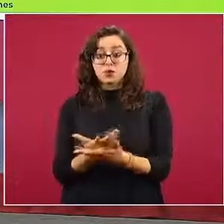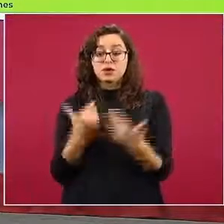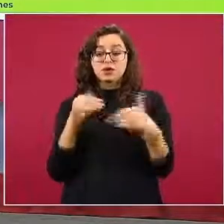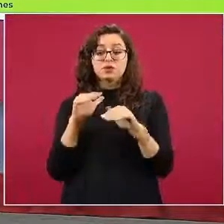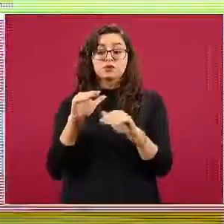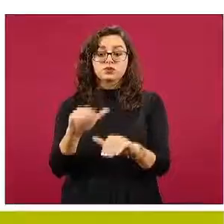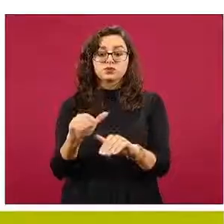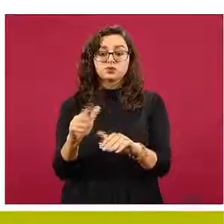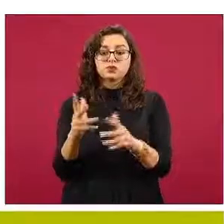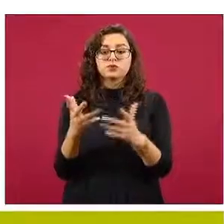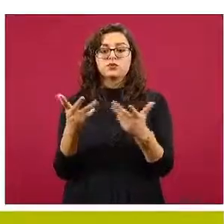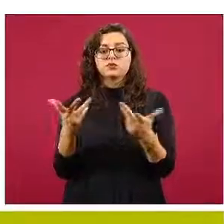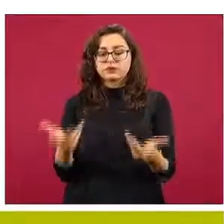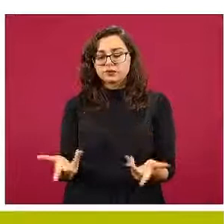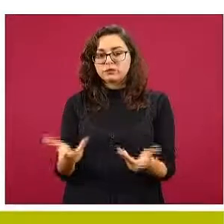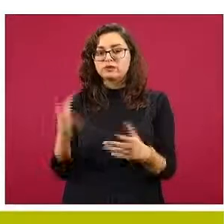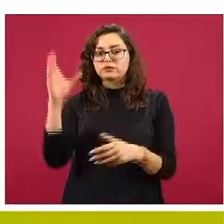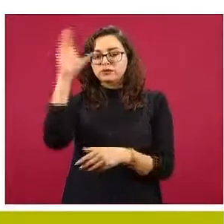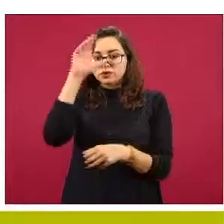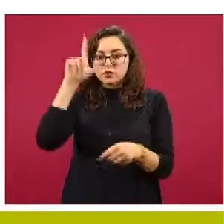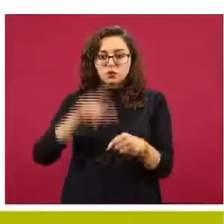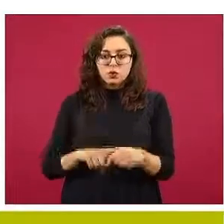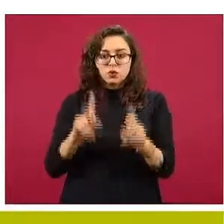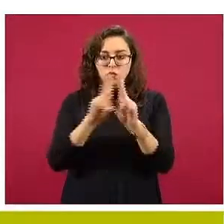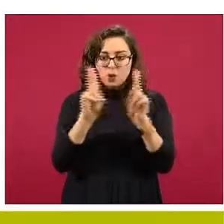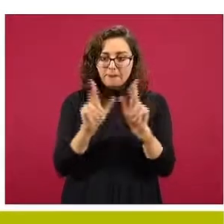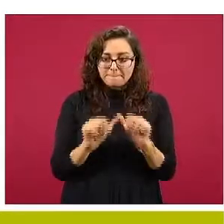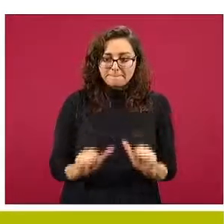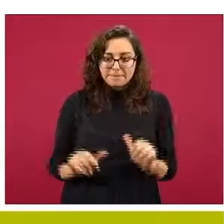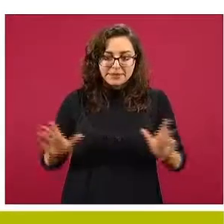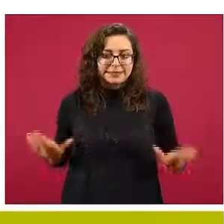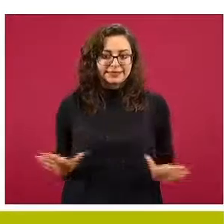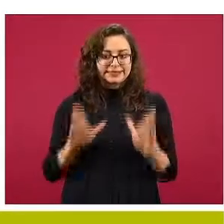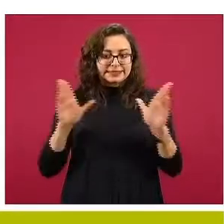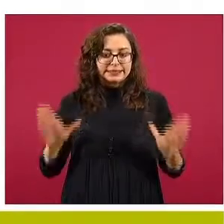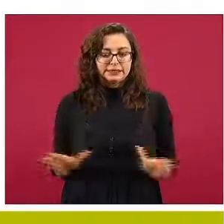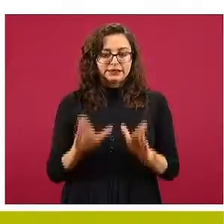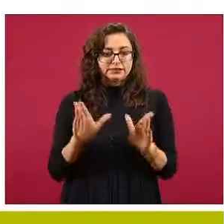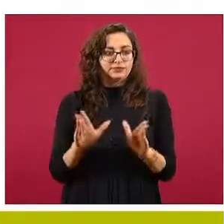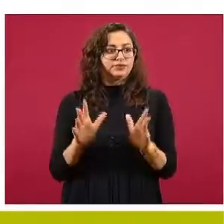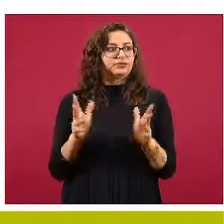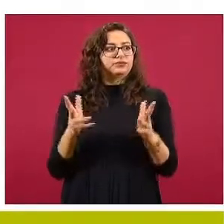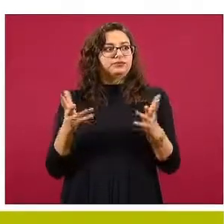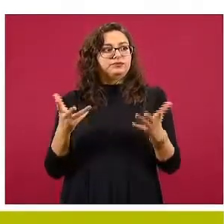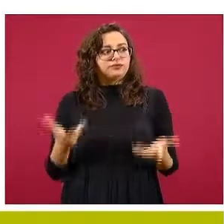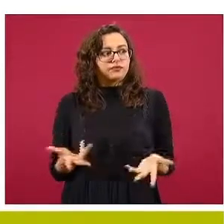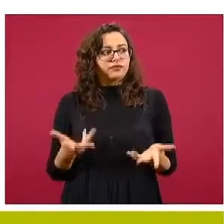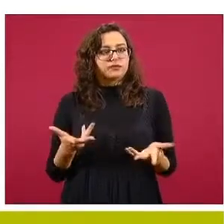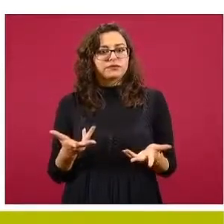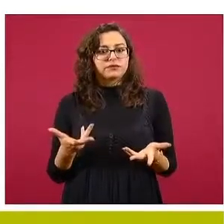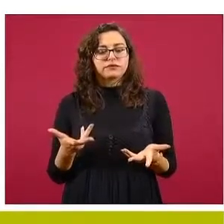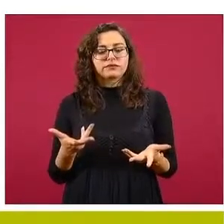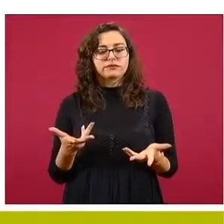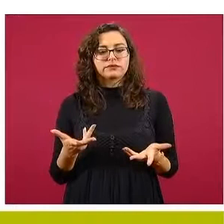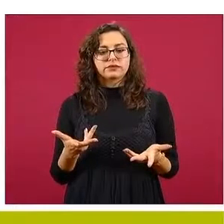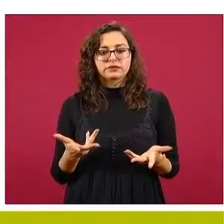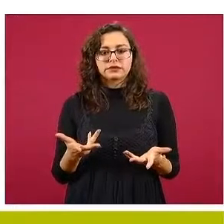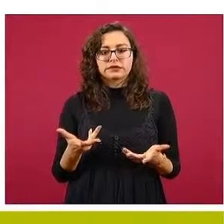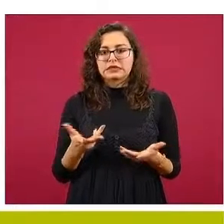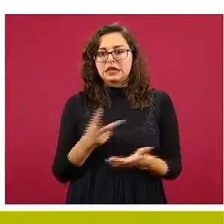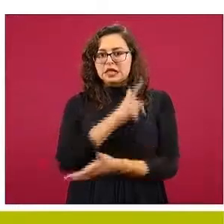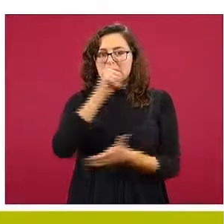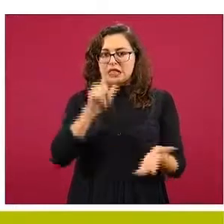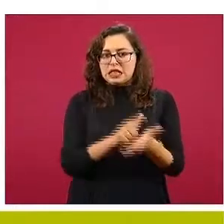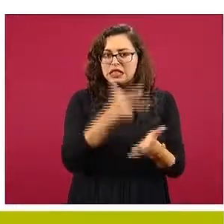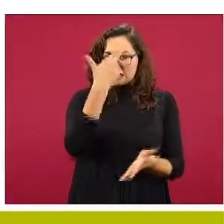sobre cómo abordarlo desde la cultura de la paz y cómo hacemos no hablar de delito como esa